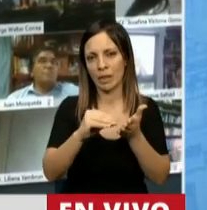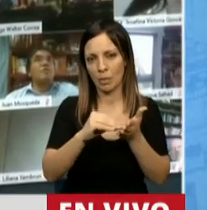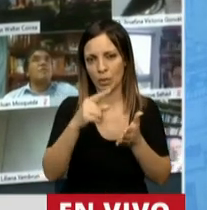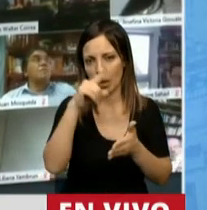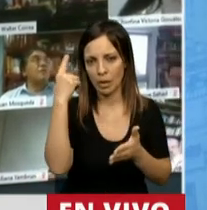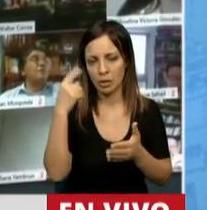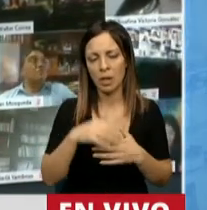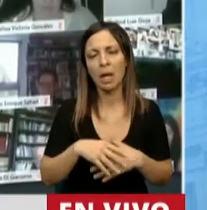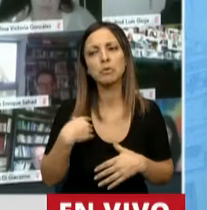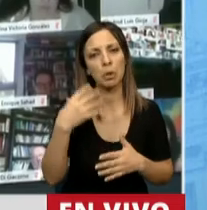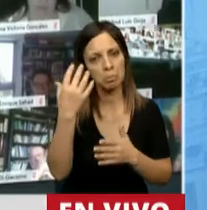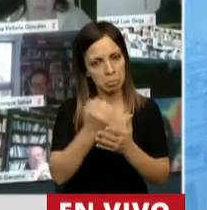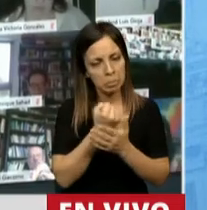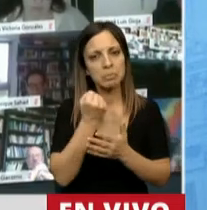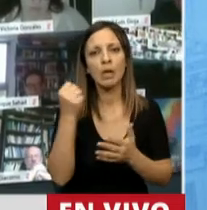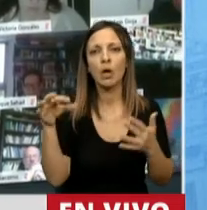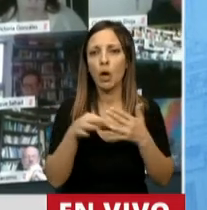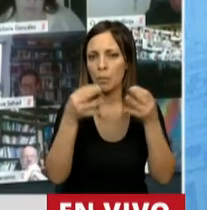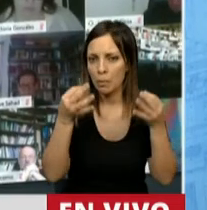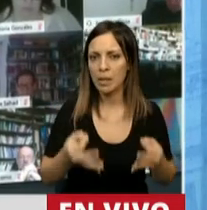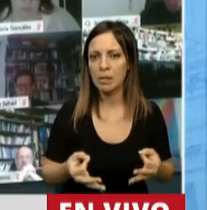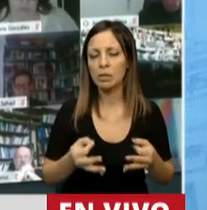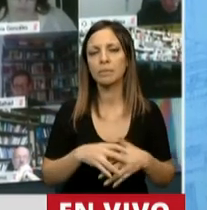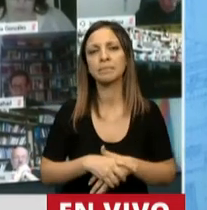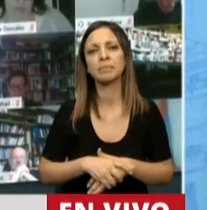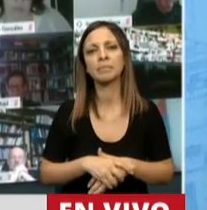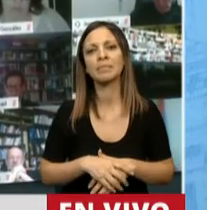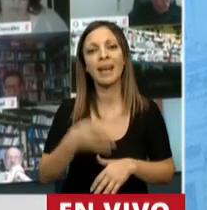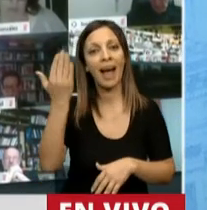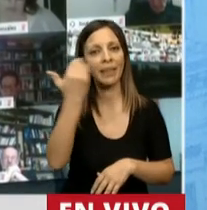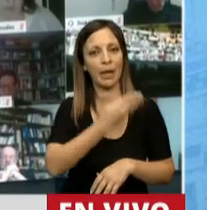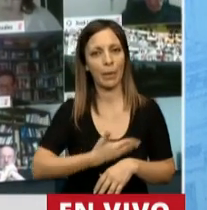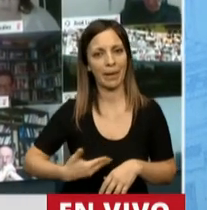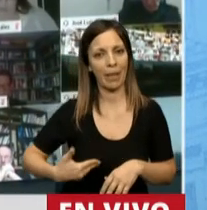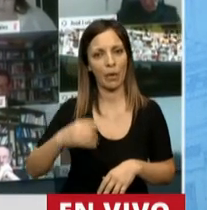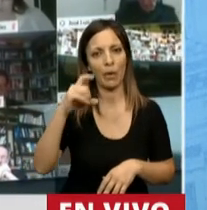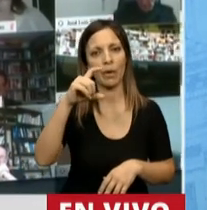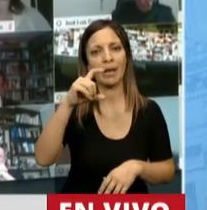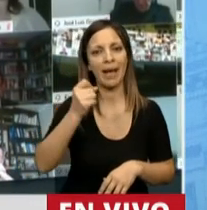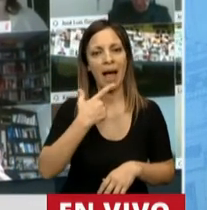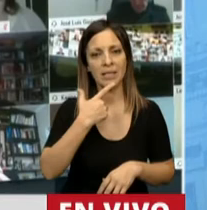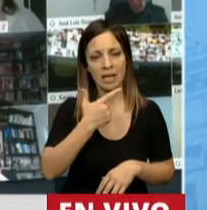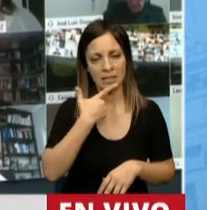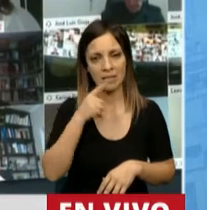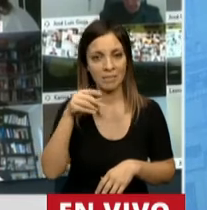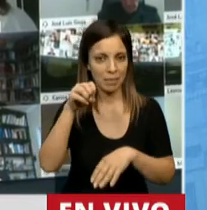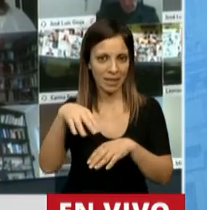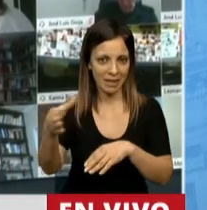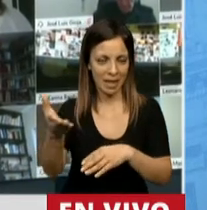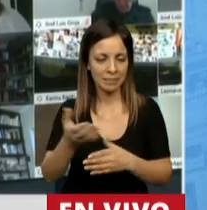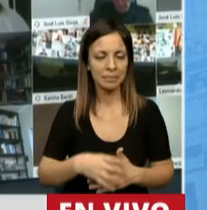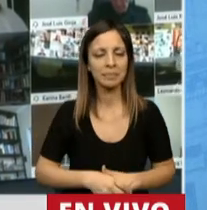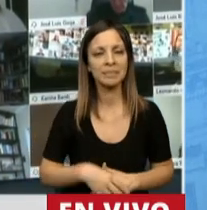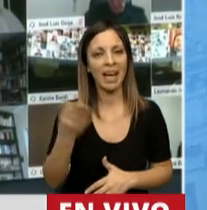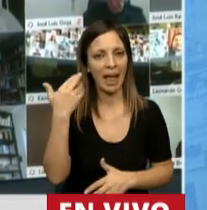el compromiso con muchos diputados, juntamente en su momento el gobernador Casas, que hoy me antecedió en su palabra en la